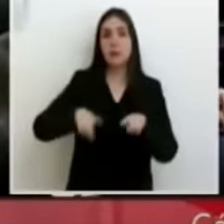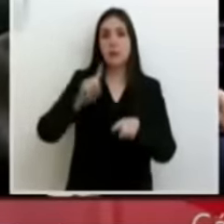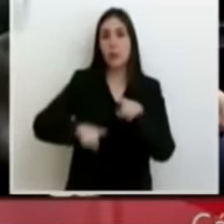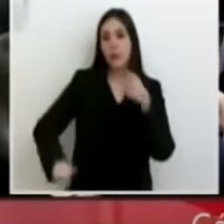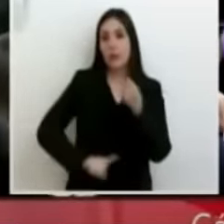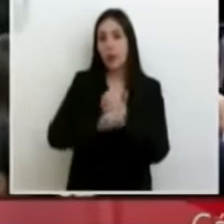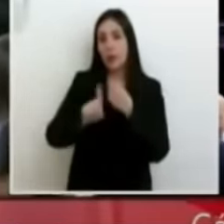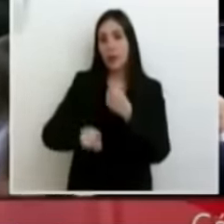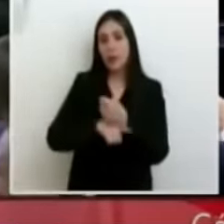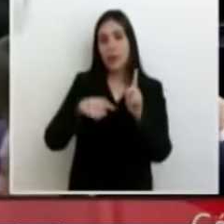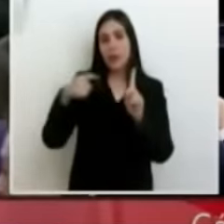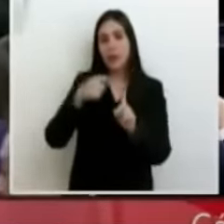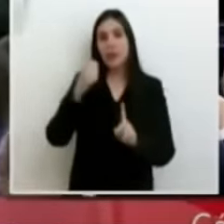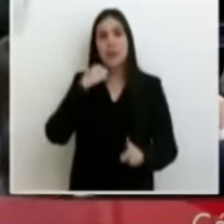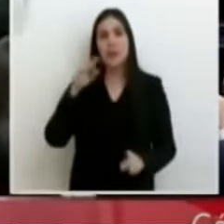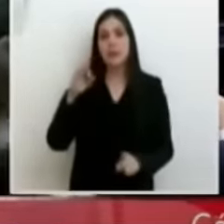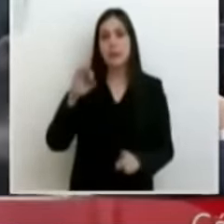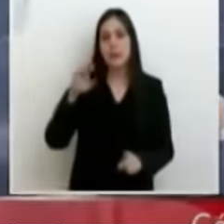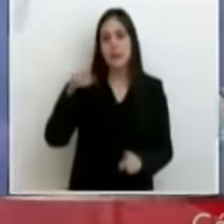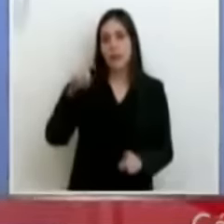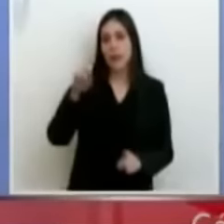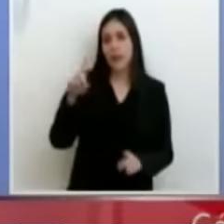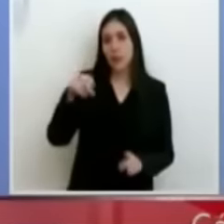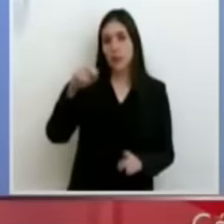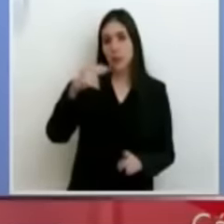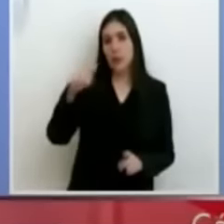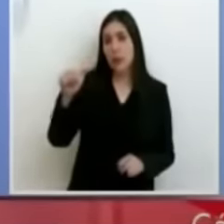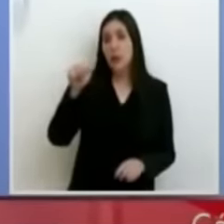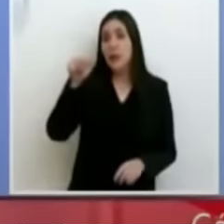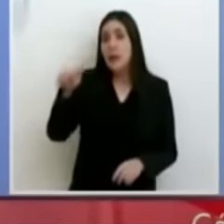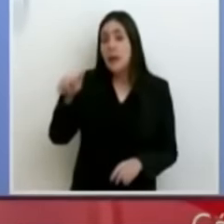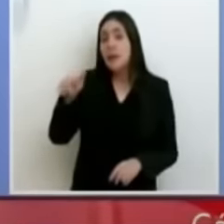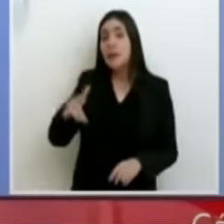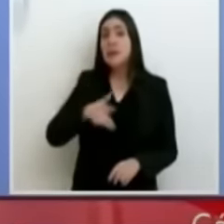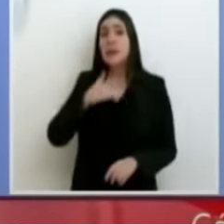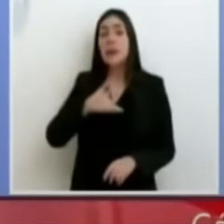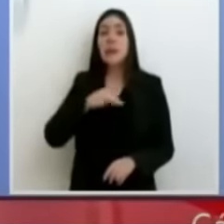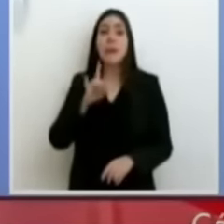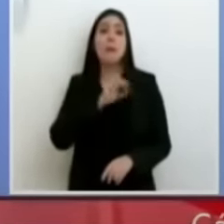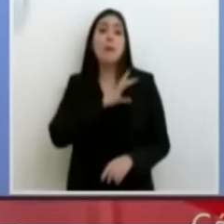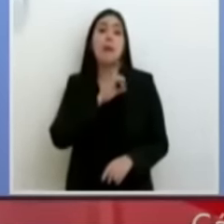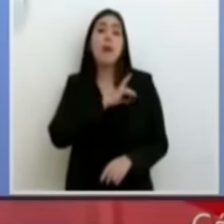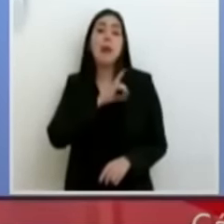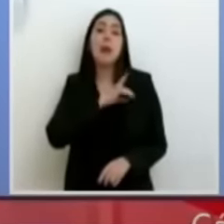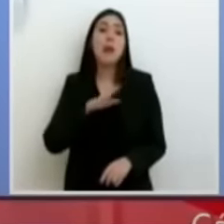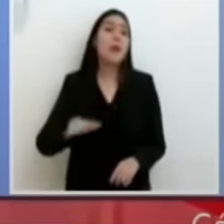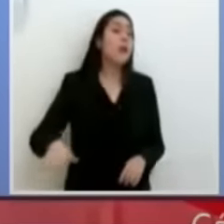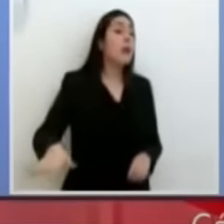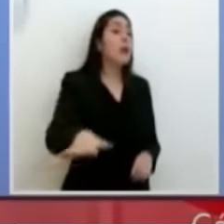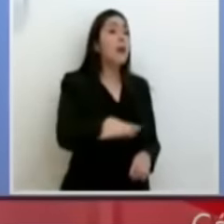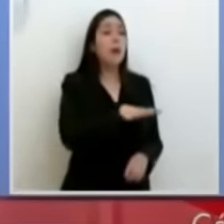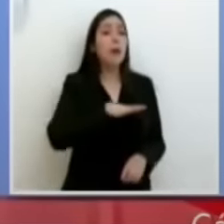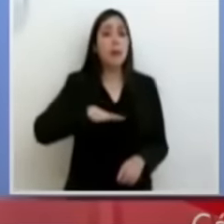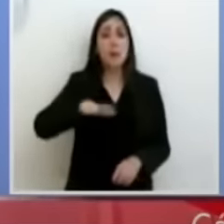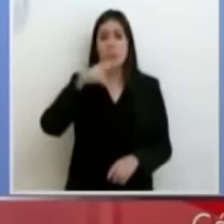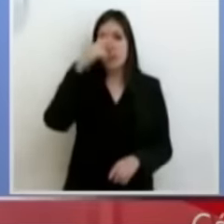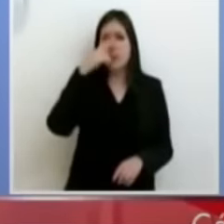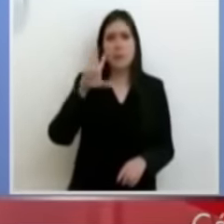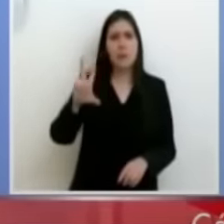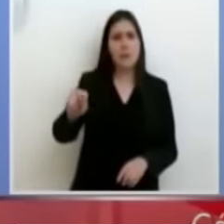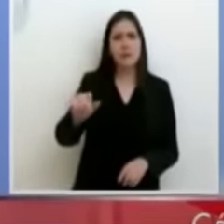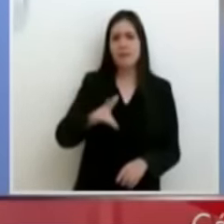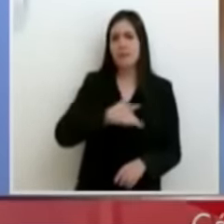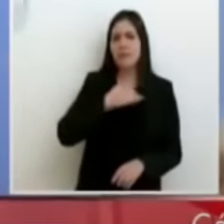Fernández Noroña. No le tengan miedo al pueblo. No le tengan miedo al